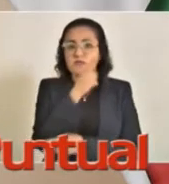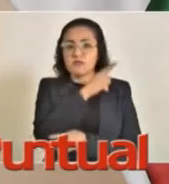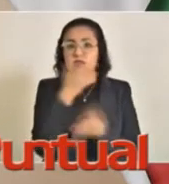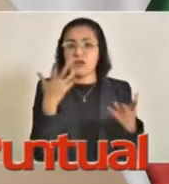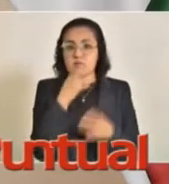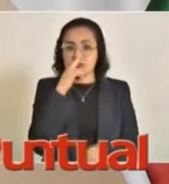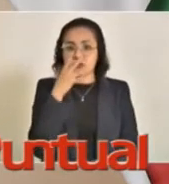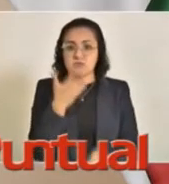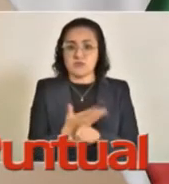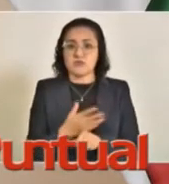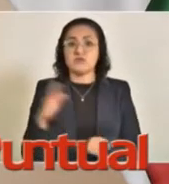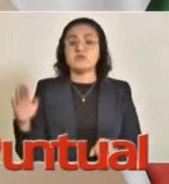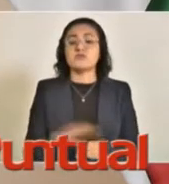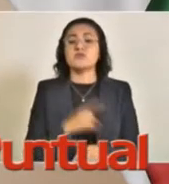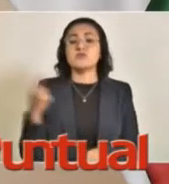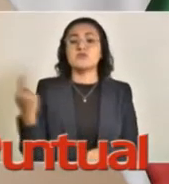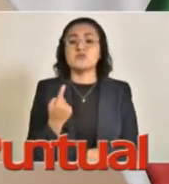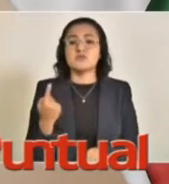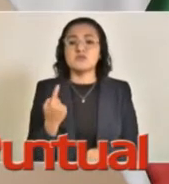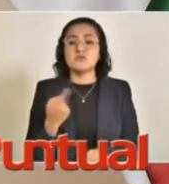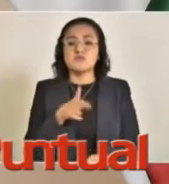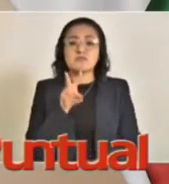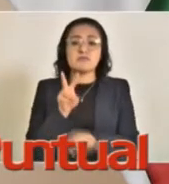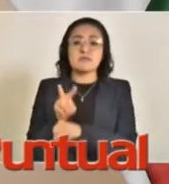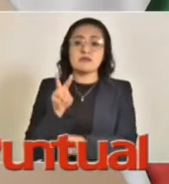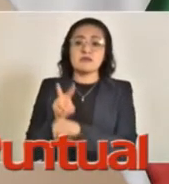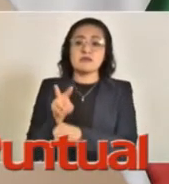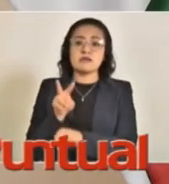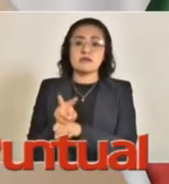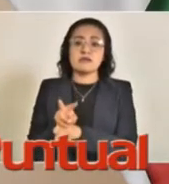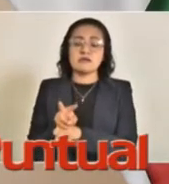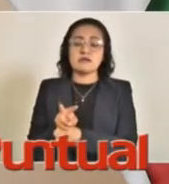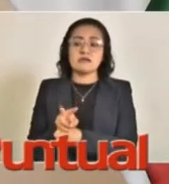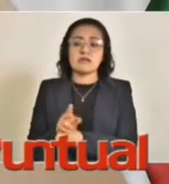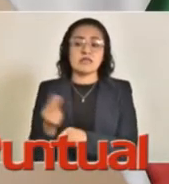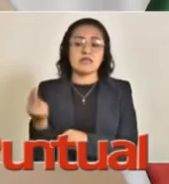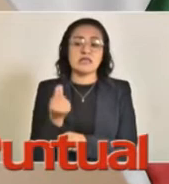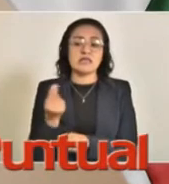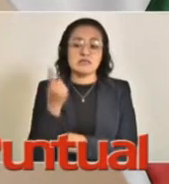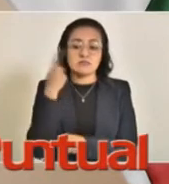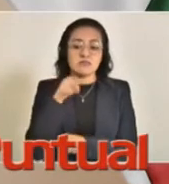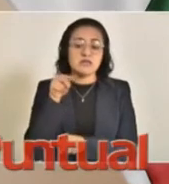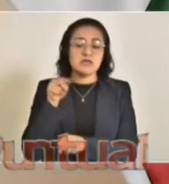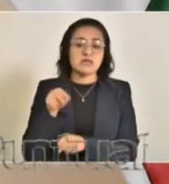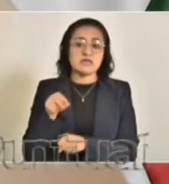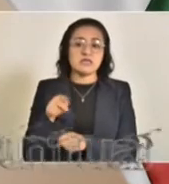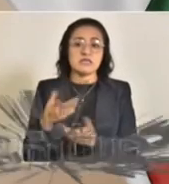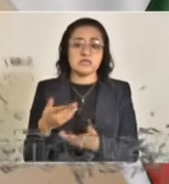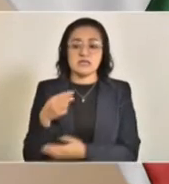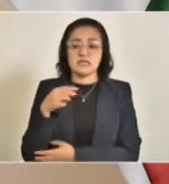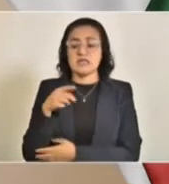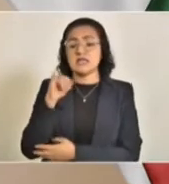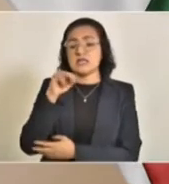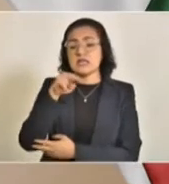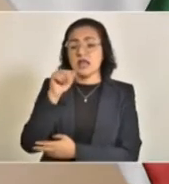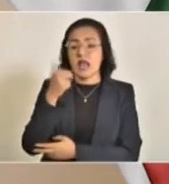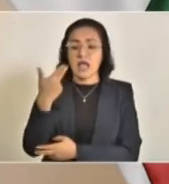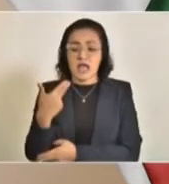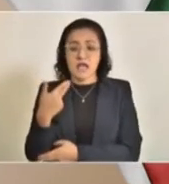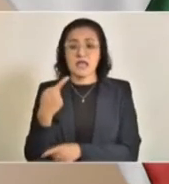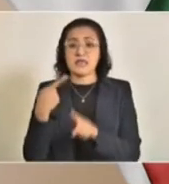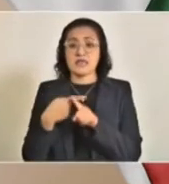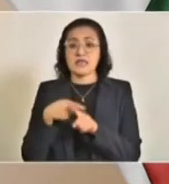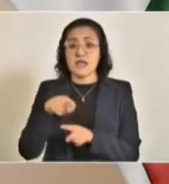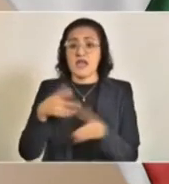federación por la vigilancia necesaria que el INAH tiene que